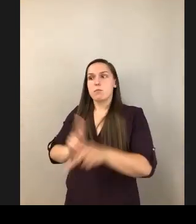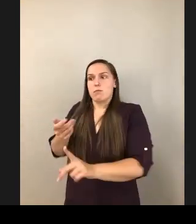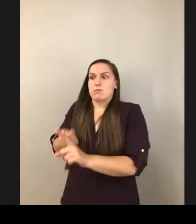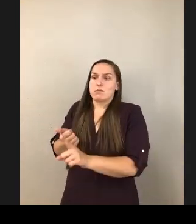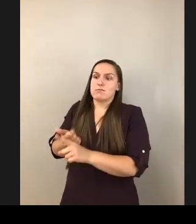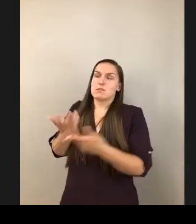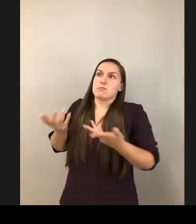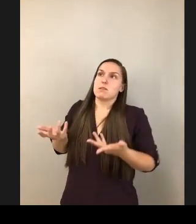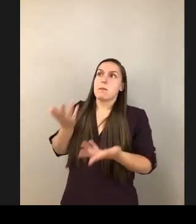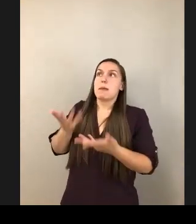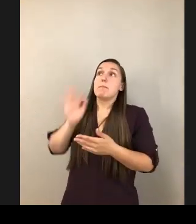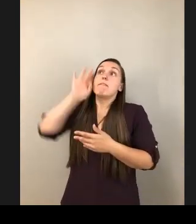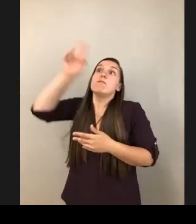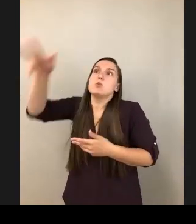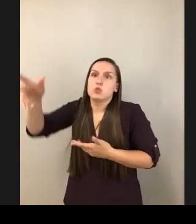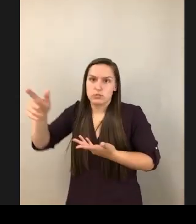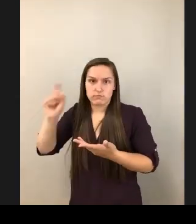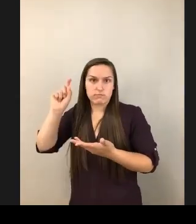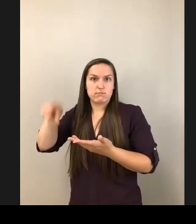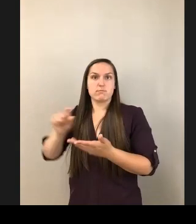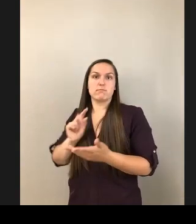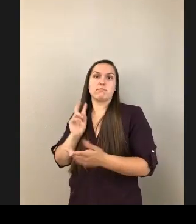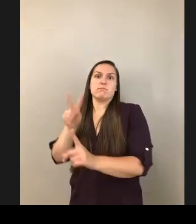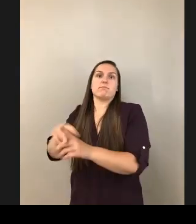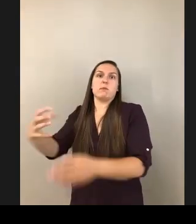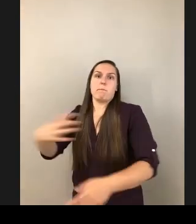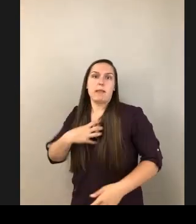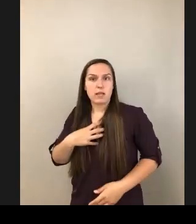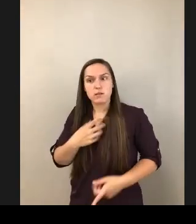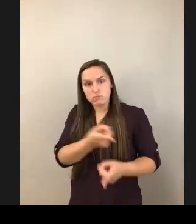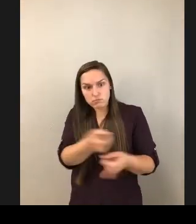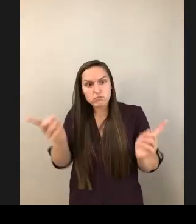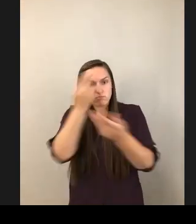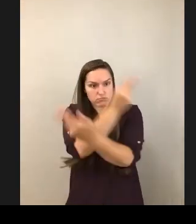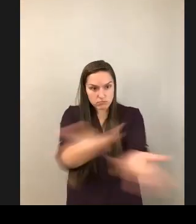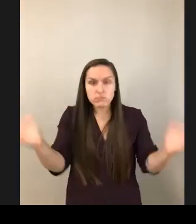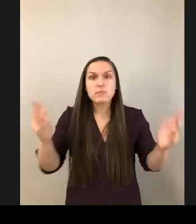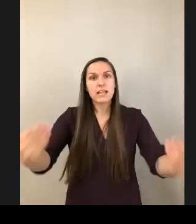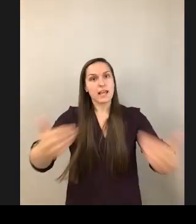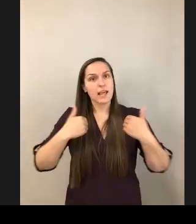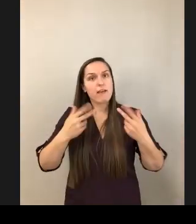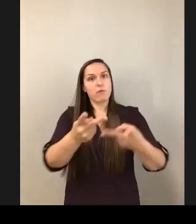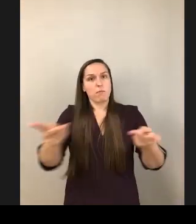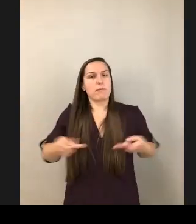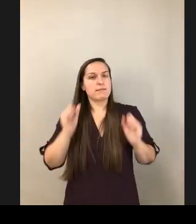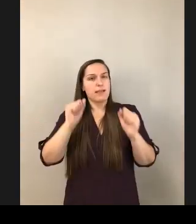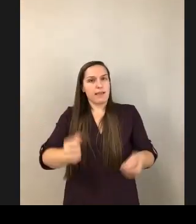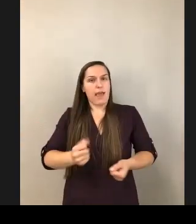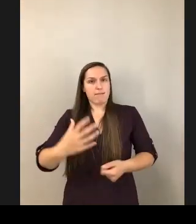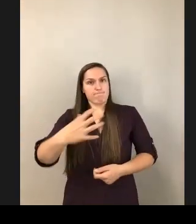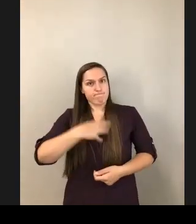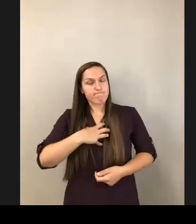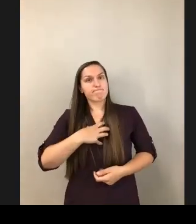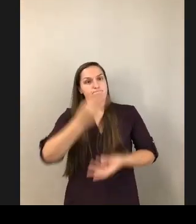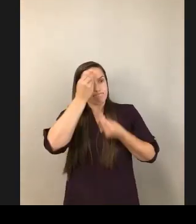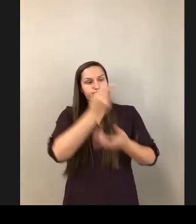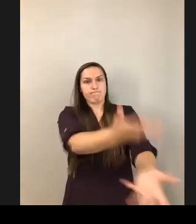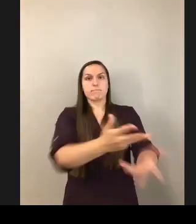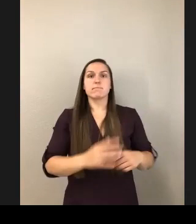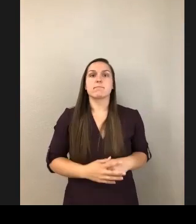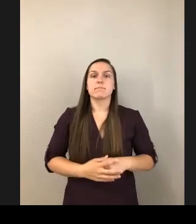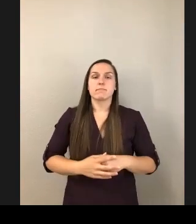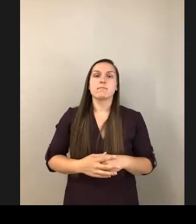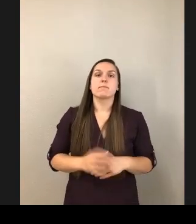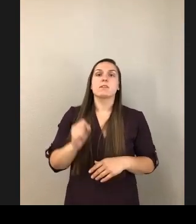tiene quejas o aquellos que posiblemente van a llenar una queja, que conozcan